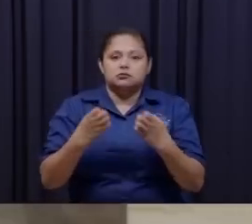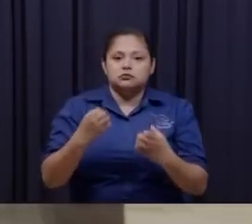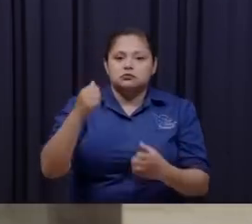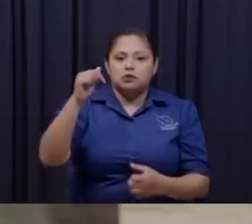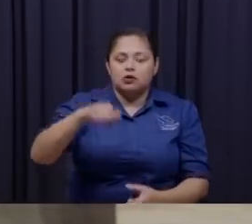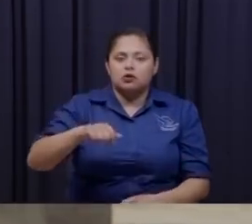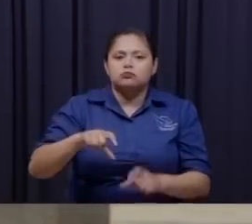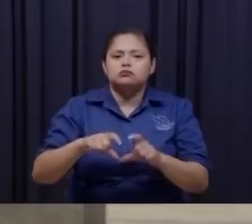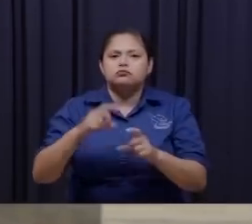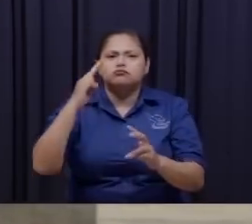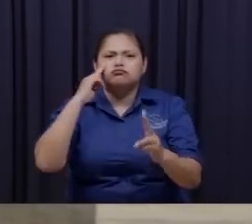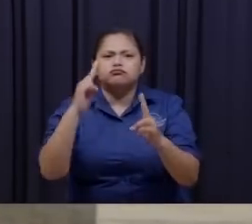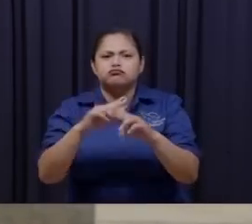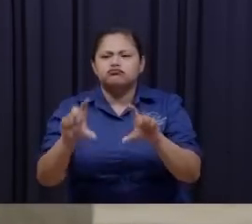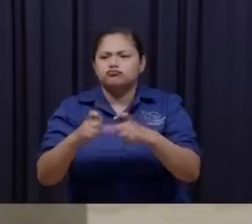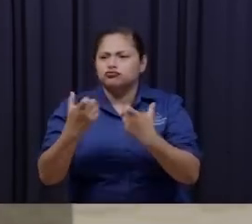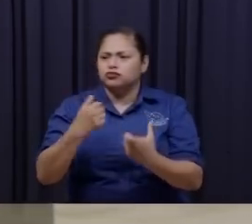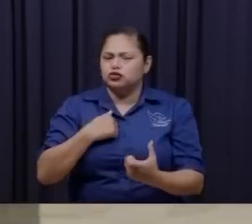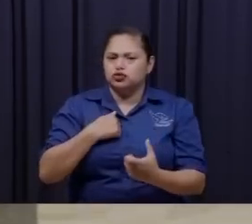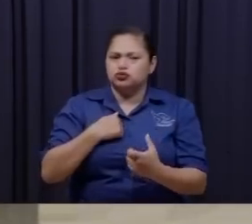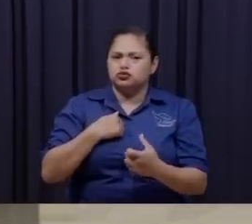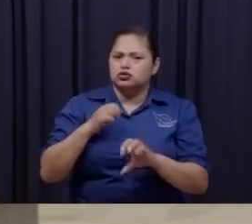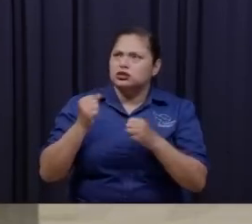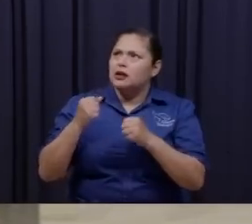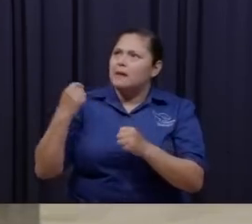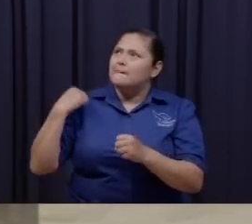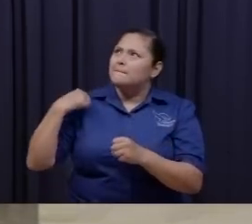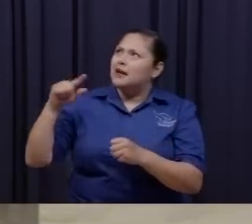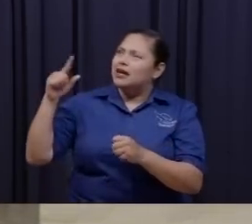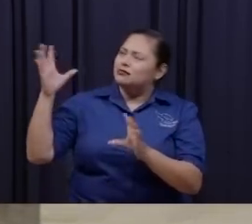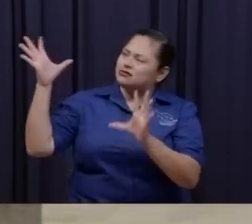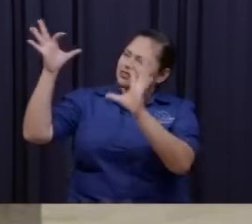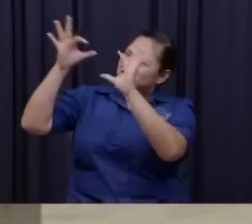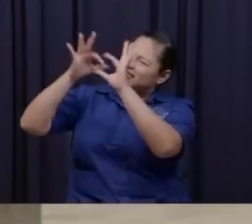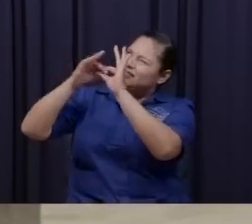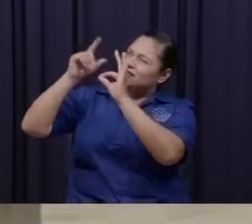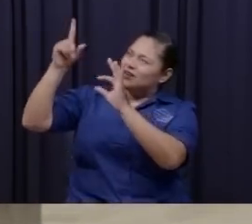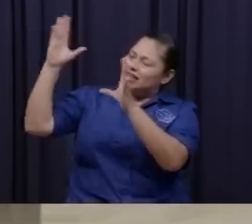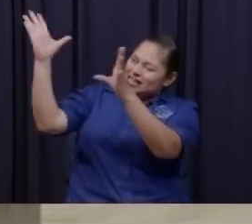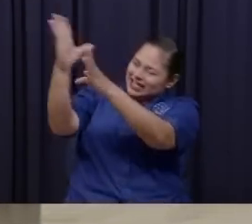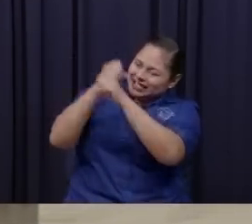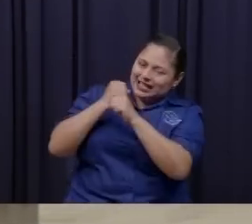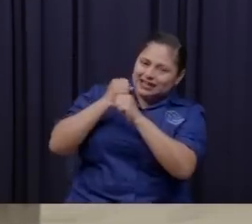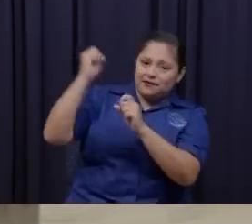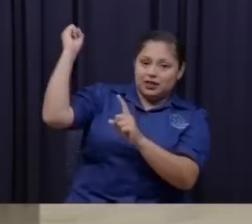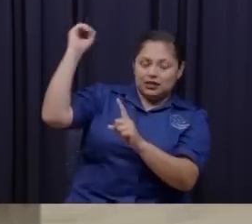cómo hago para tocarle su corazón y arrancarle una bendición.